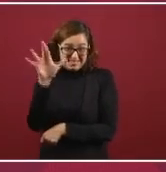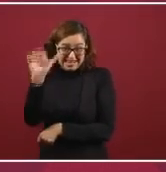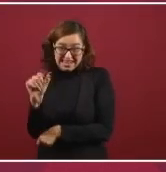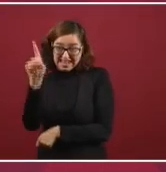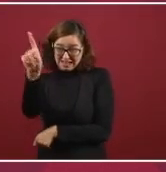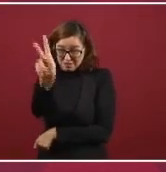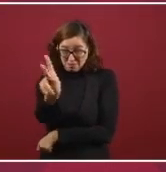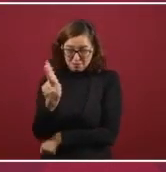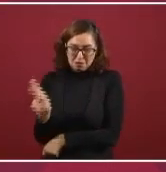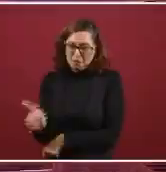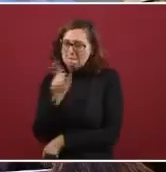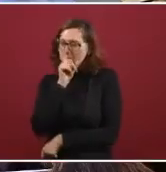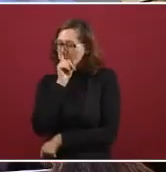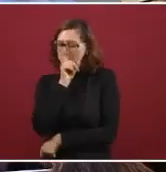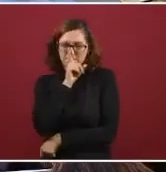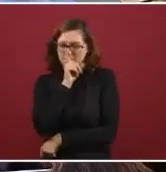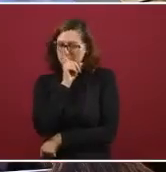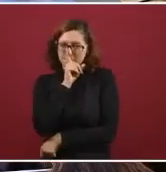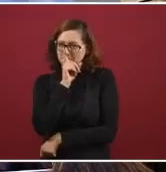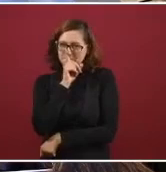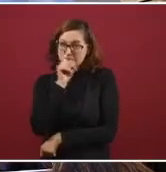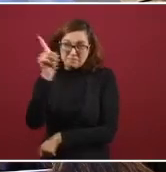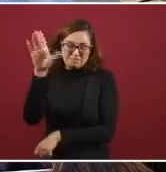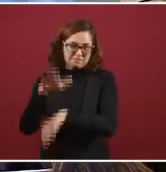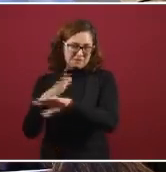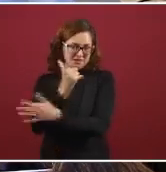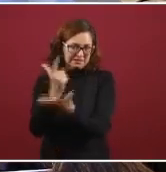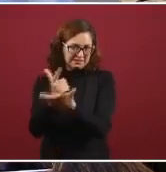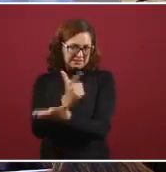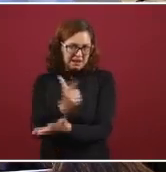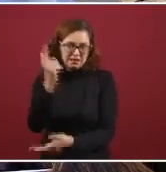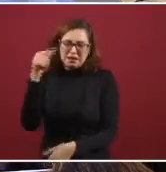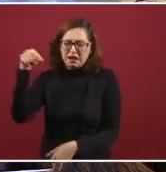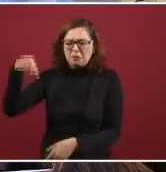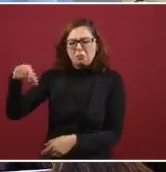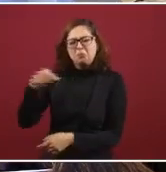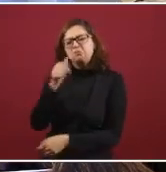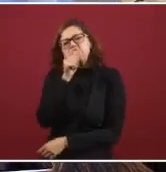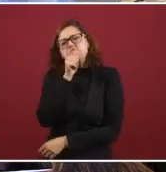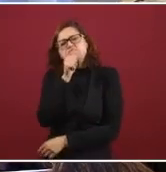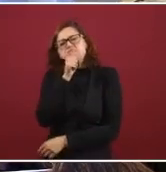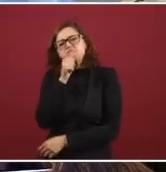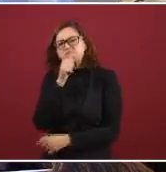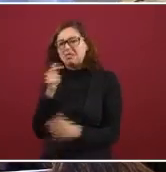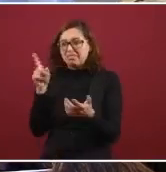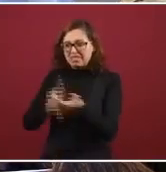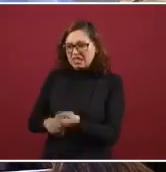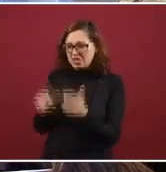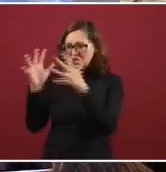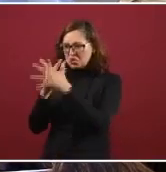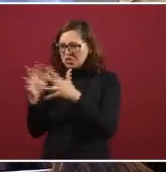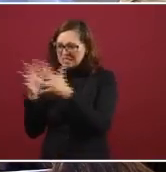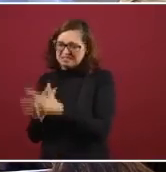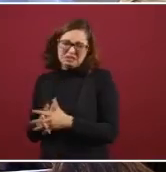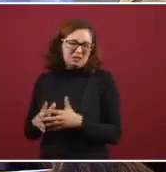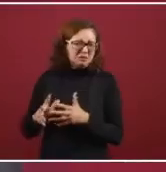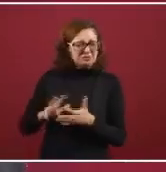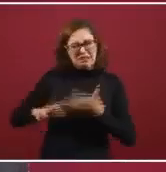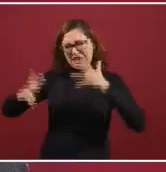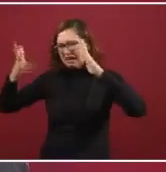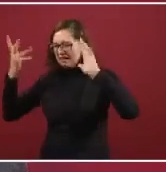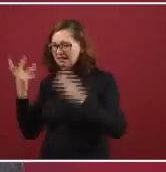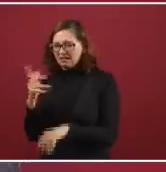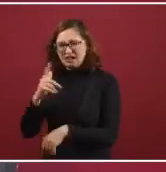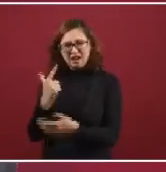Y bien podemos actuar a tiempo para que no lo sean. Es decir, pero no tenemos una situación donde hay una guerra civil, una descomposición de más de 10